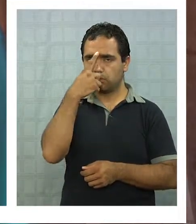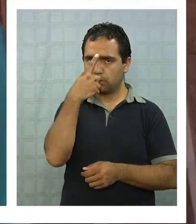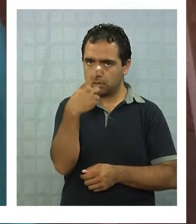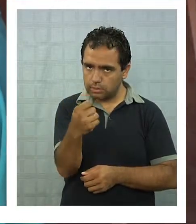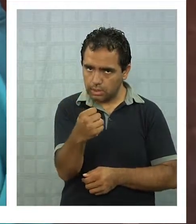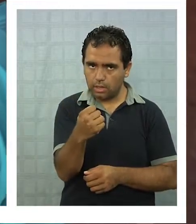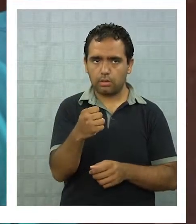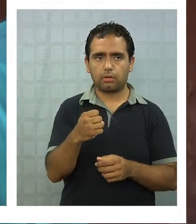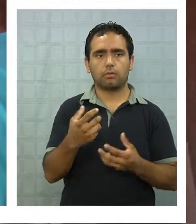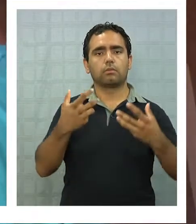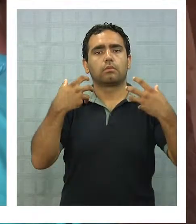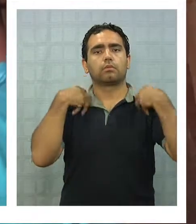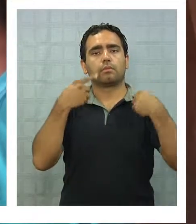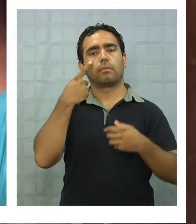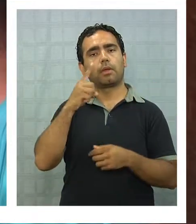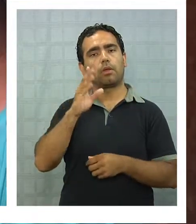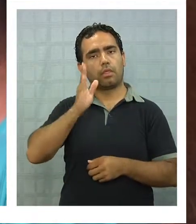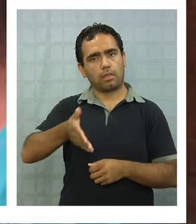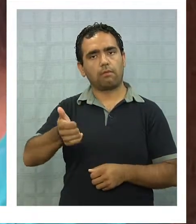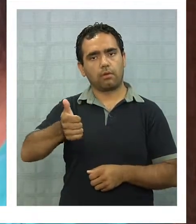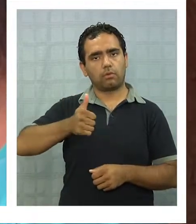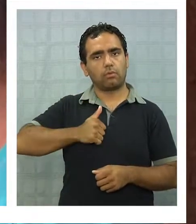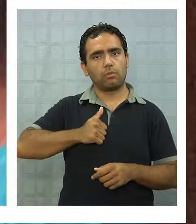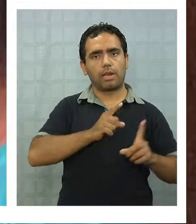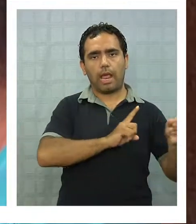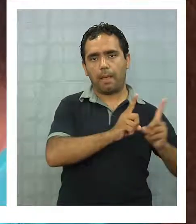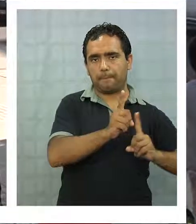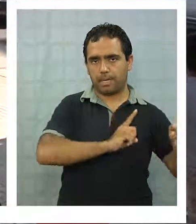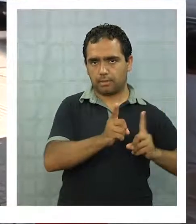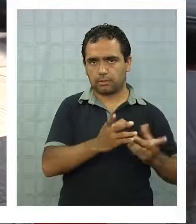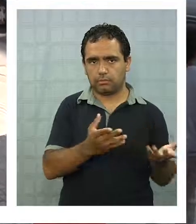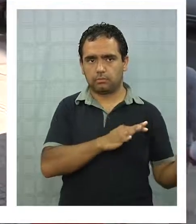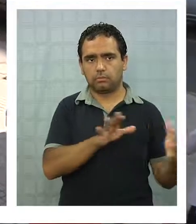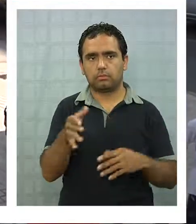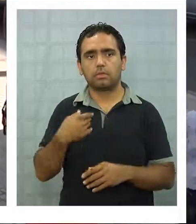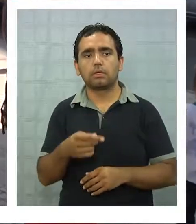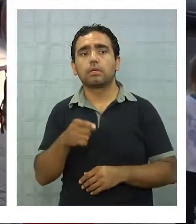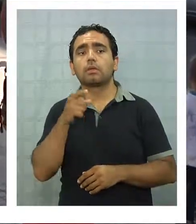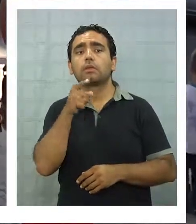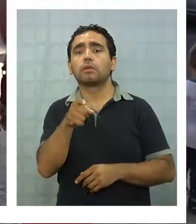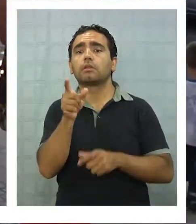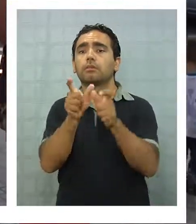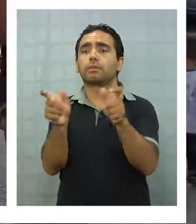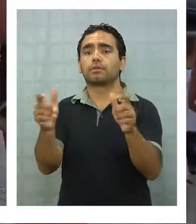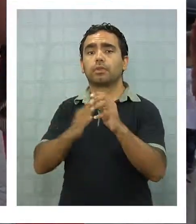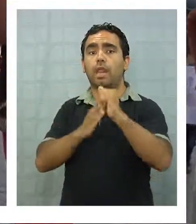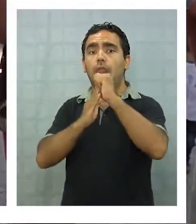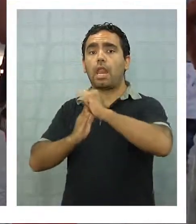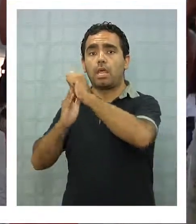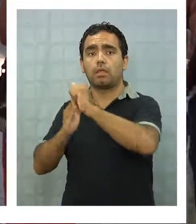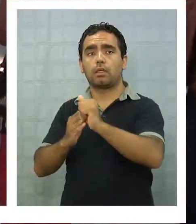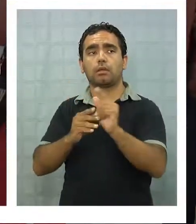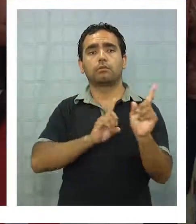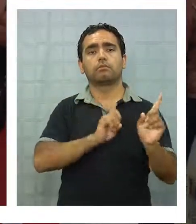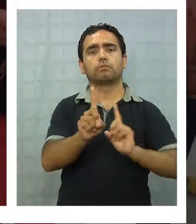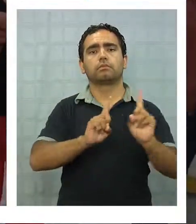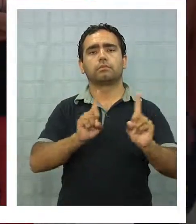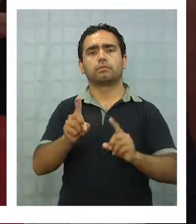con este compromiso, pero hay que cumplir administrativamente. Y es así como salieron estos dirigentes de esta reunión.